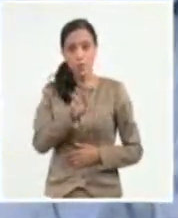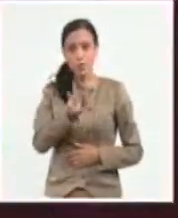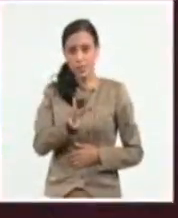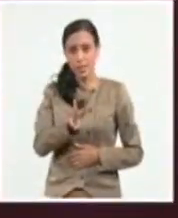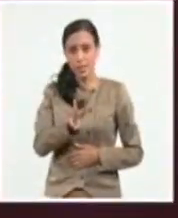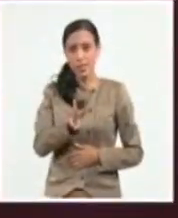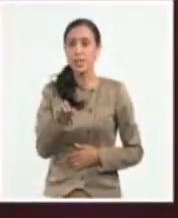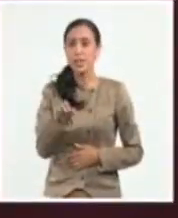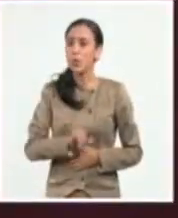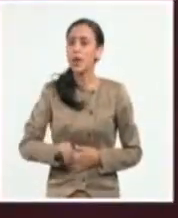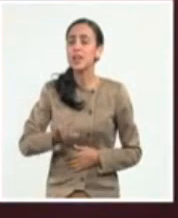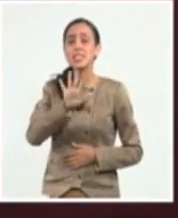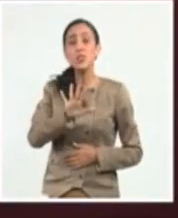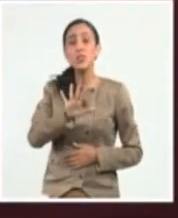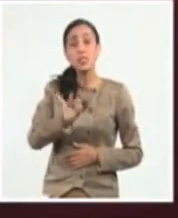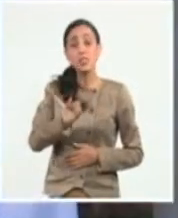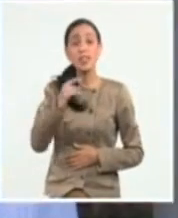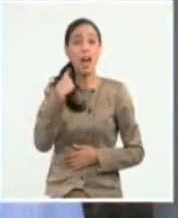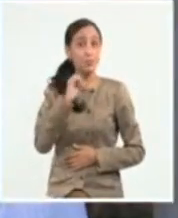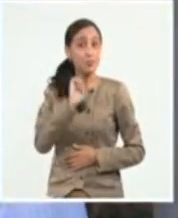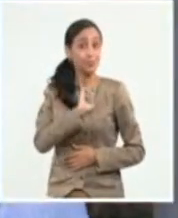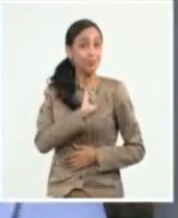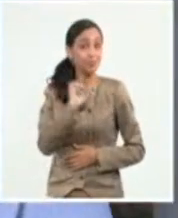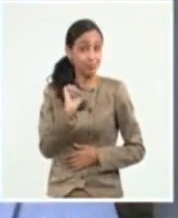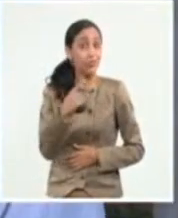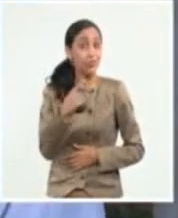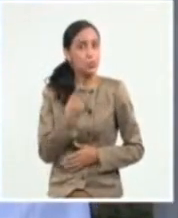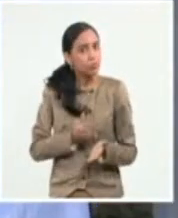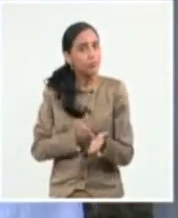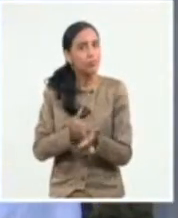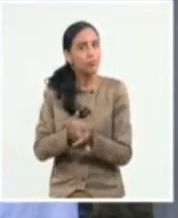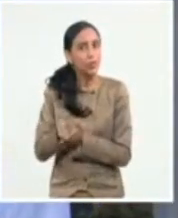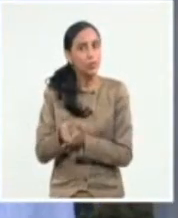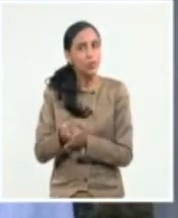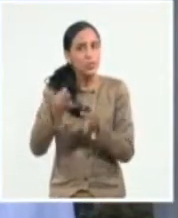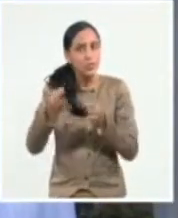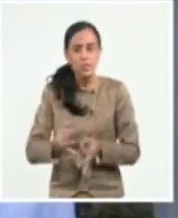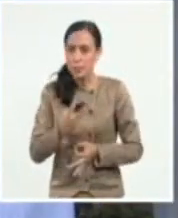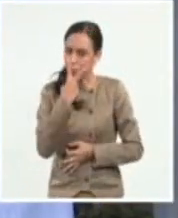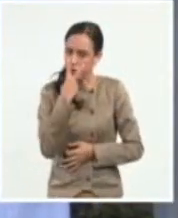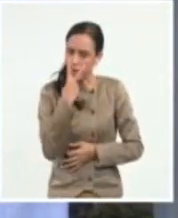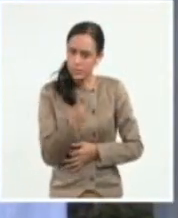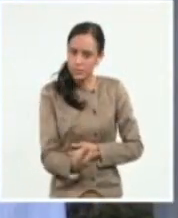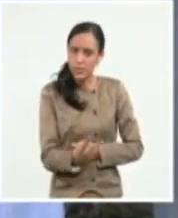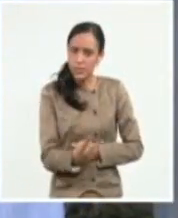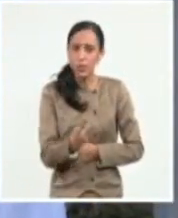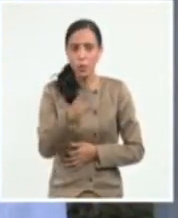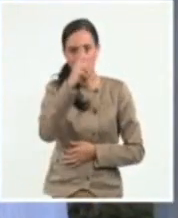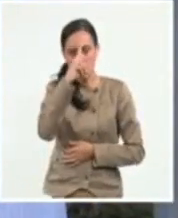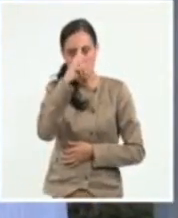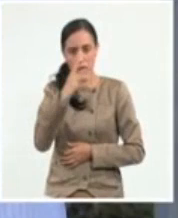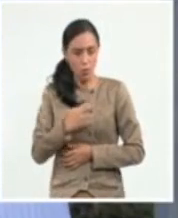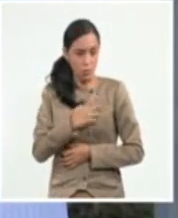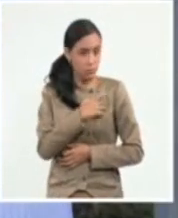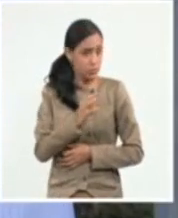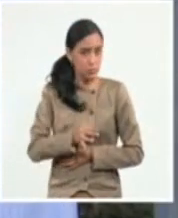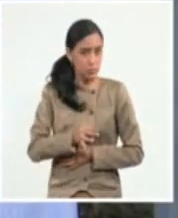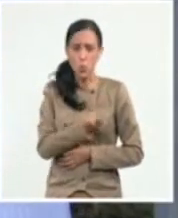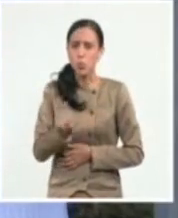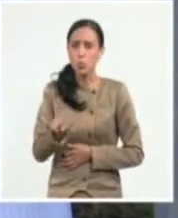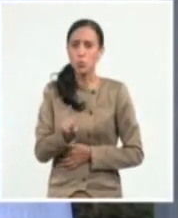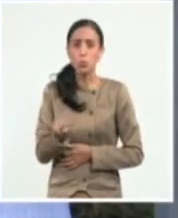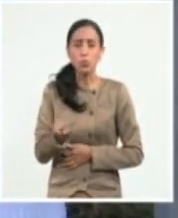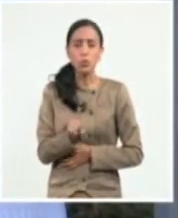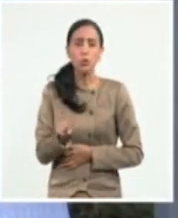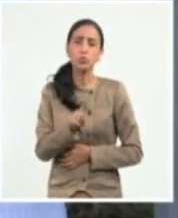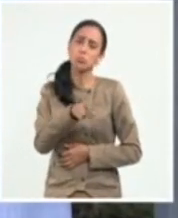56 57 años y toda mi vida me ha dedicado a la oncología y en los últimos 30 ó 40 años